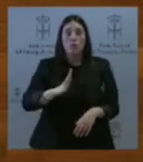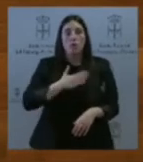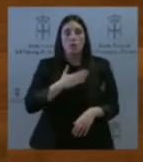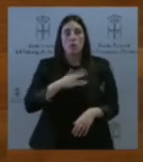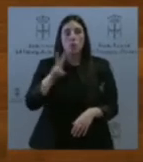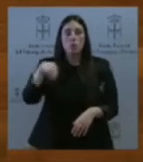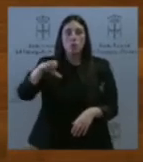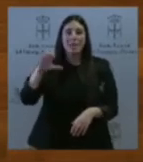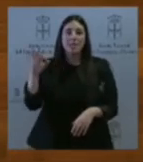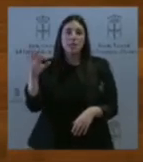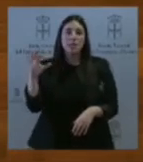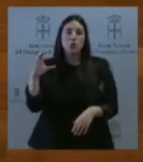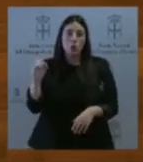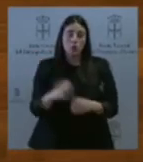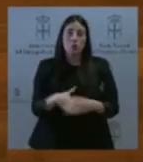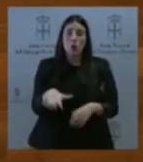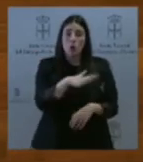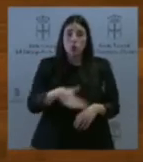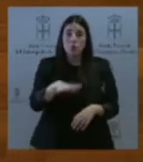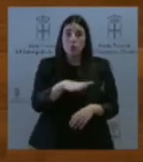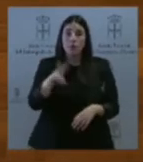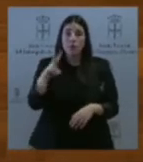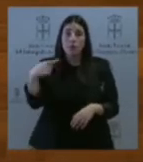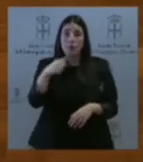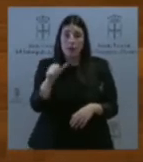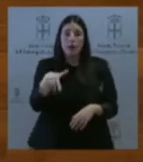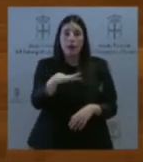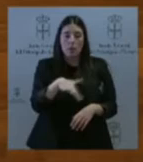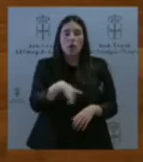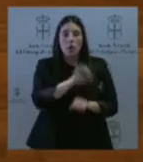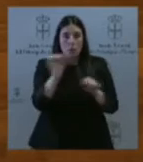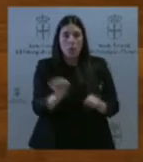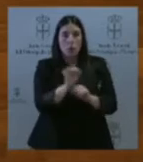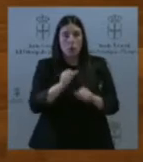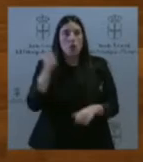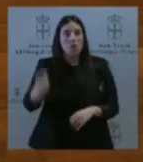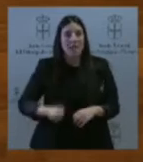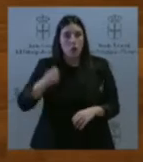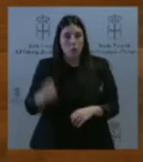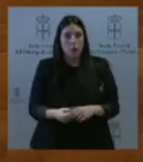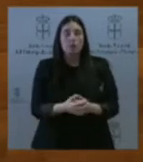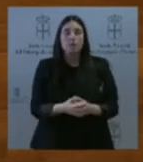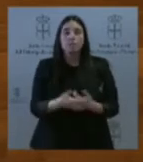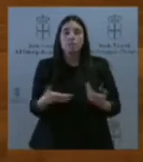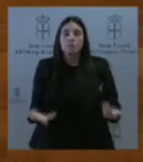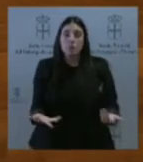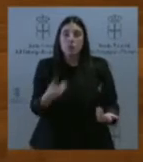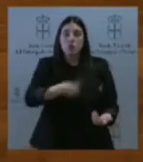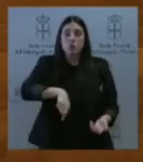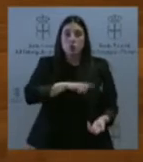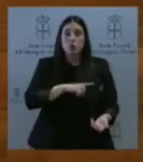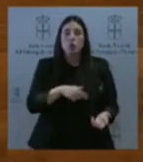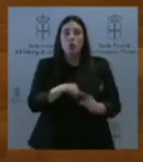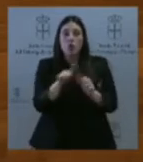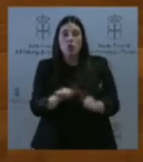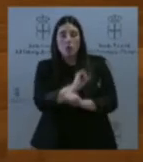en esa zona de protección xacobea. Insisto en ello, la idea de que contamos con los medios de protección para que cualquier intervención se faiga de